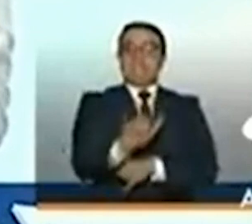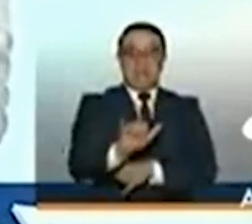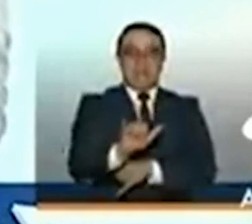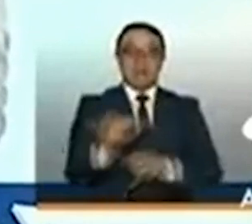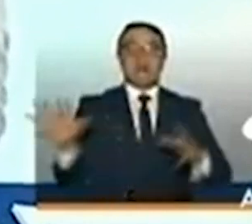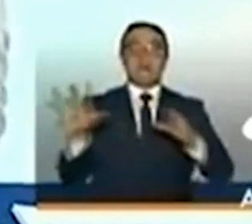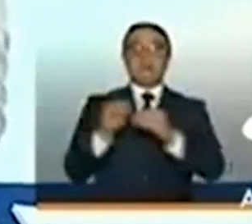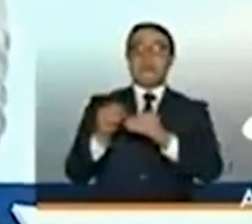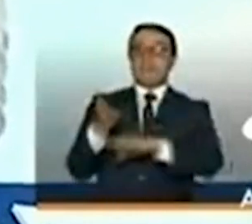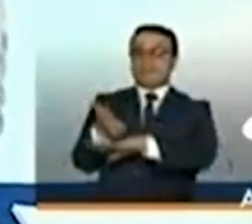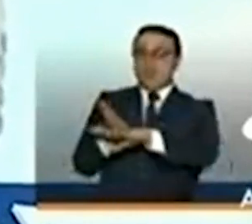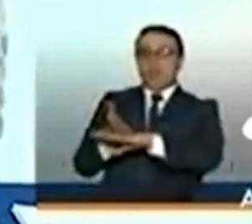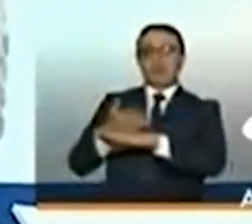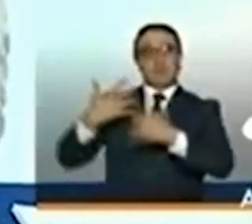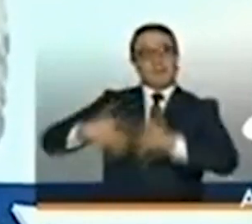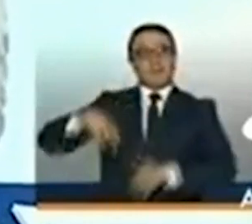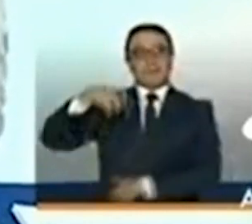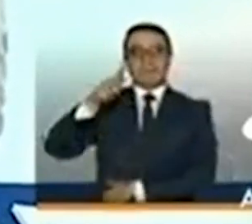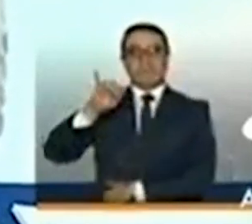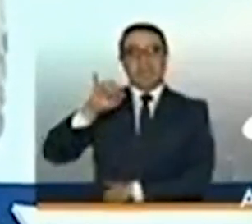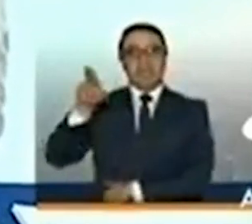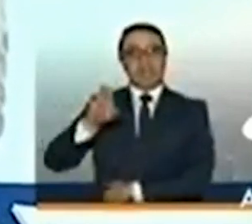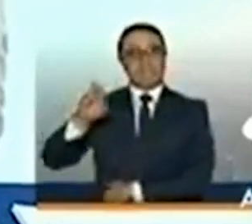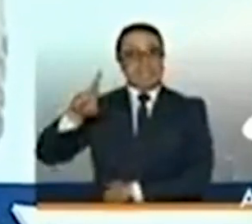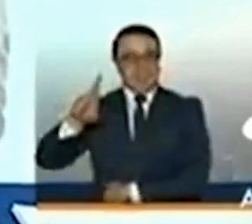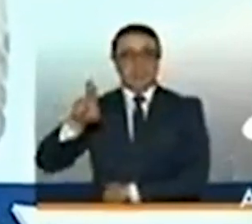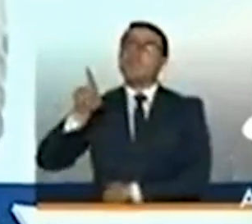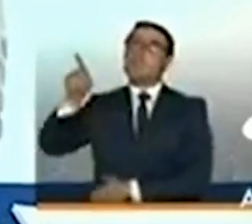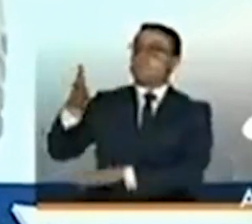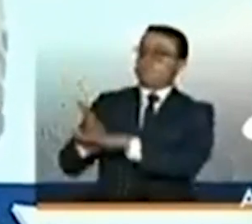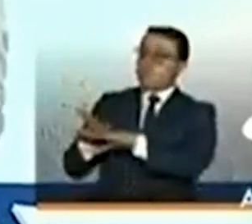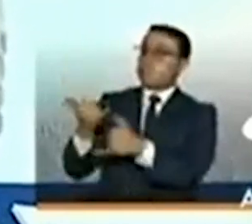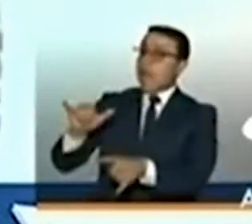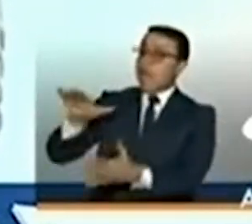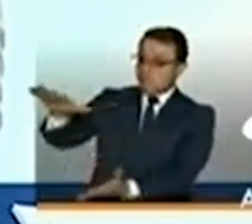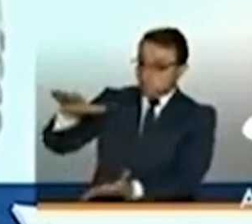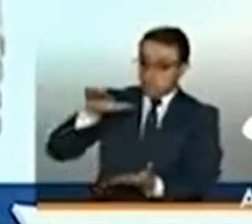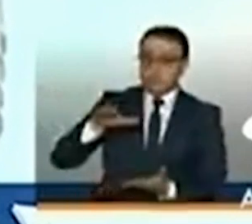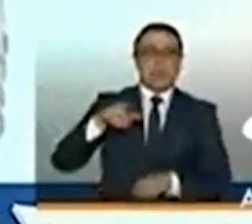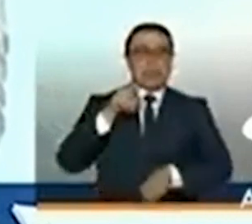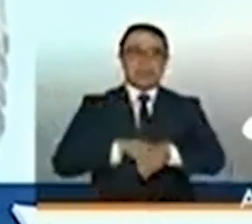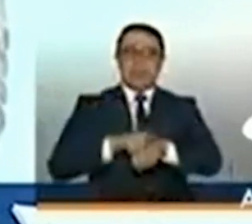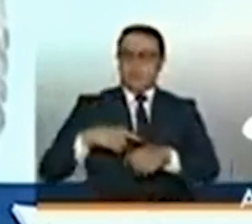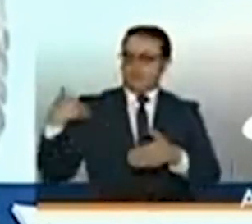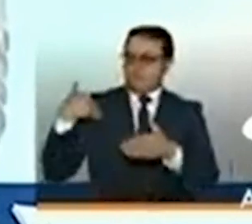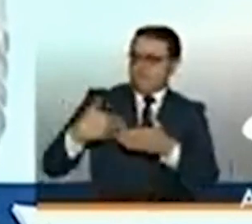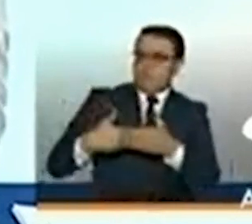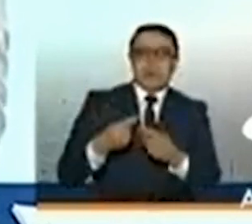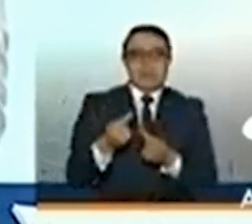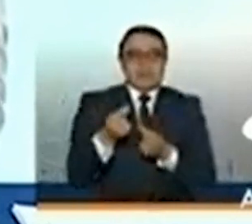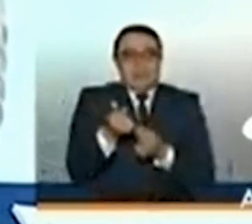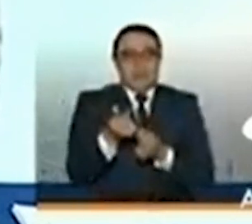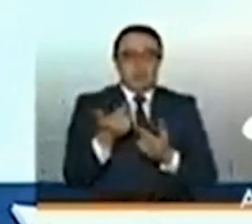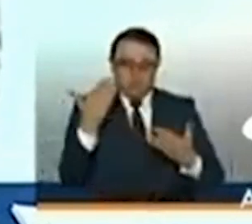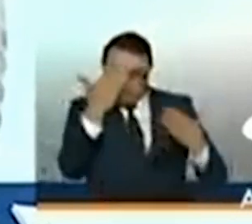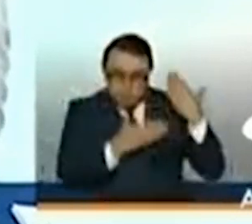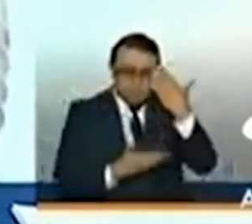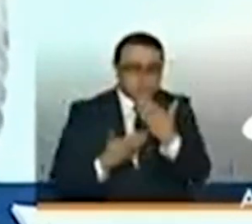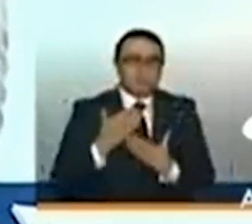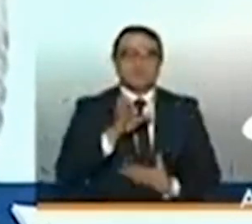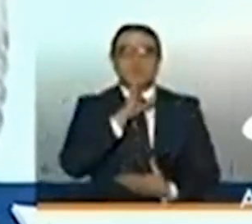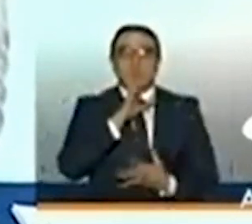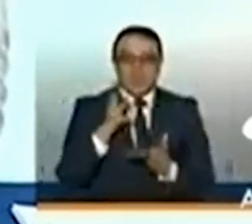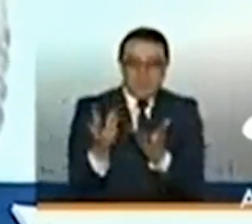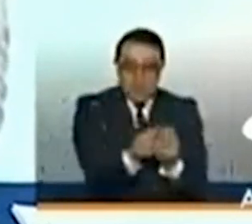la solicitud de Pfizer y básicamente en un periodo muy corto, en un periodo récord, se analizó por parte de